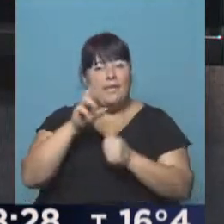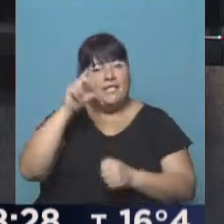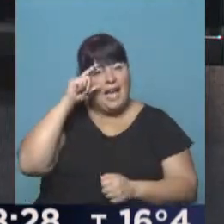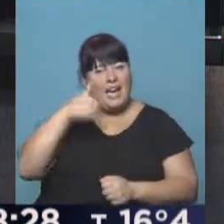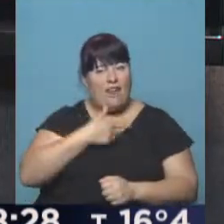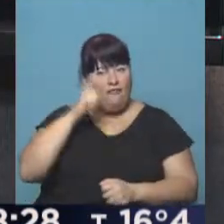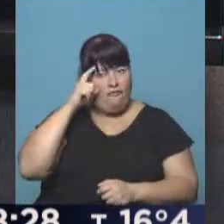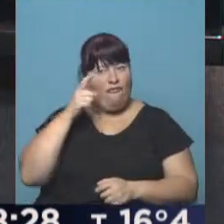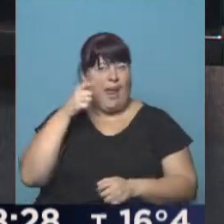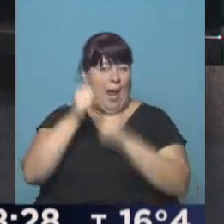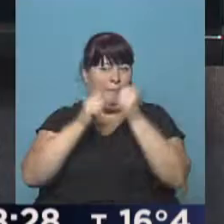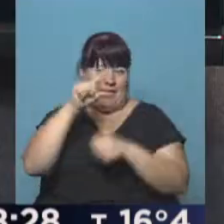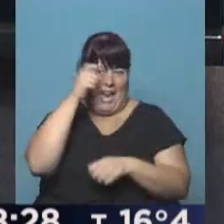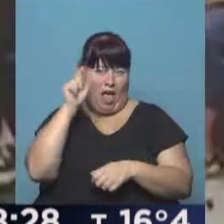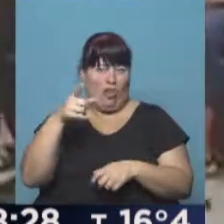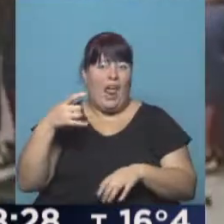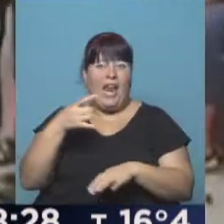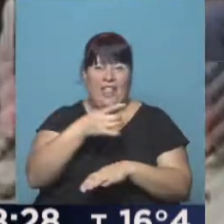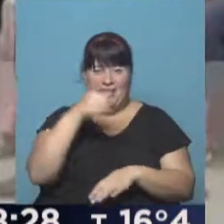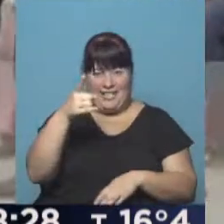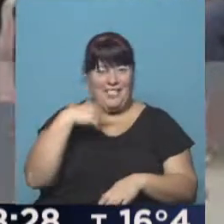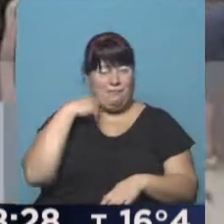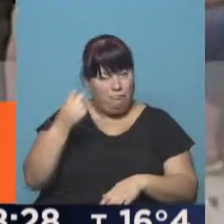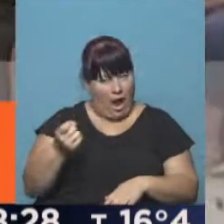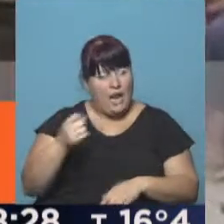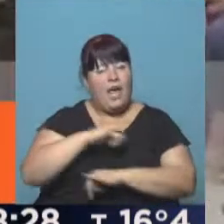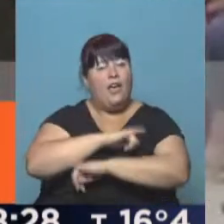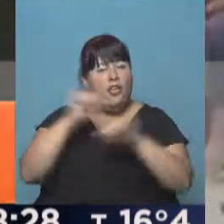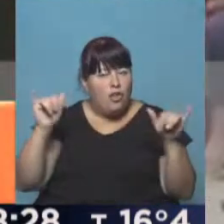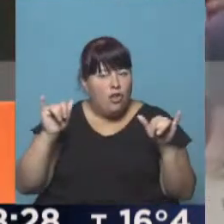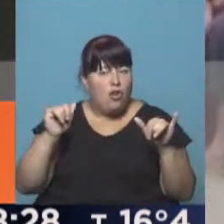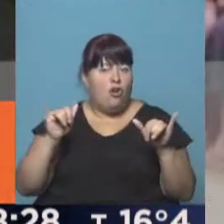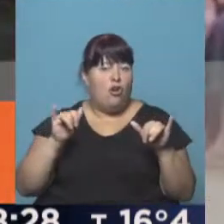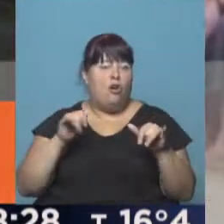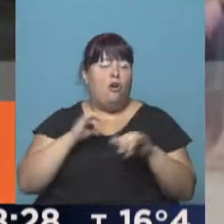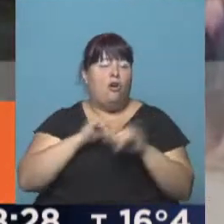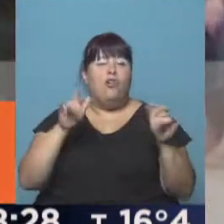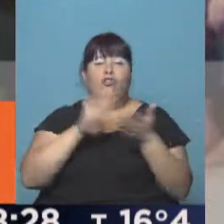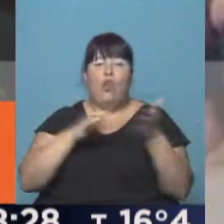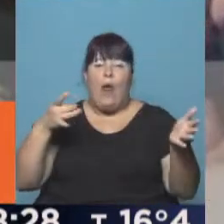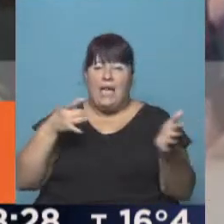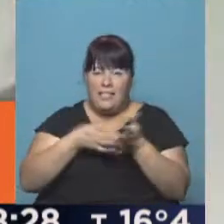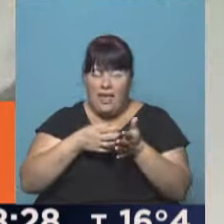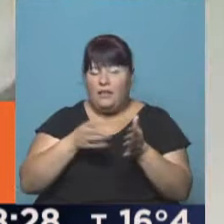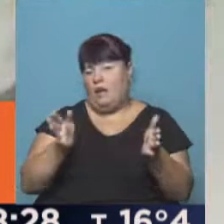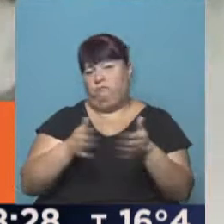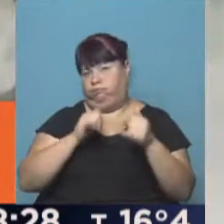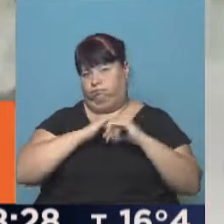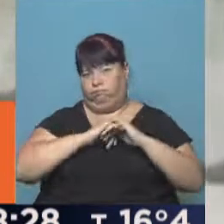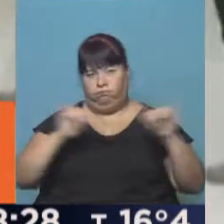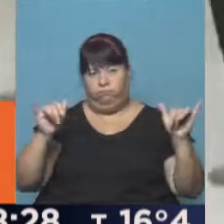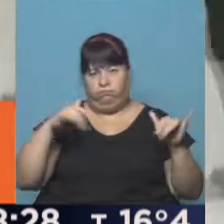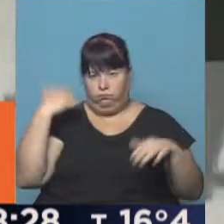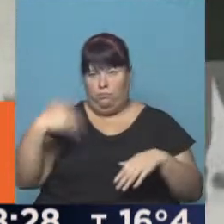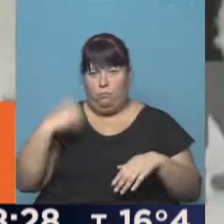que es la empresa nacional de ferrocarriles de España, dio a conocer la noticia sobre este accidente que rápidamente